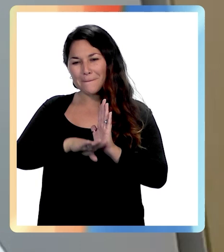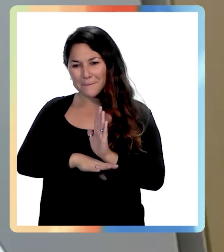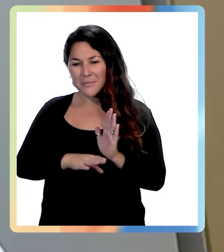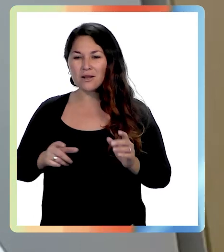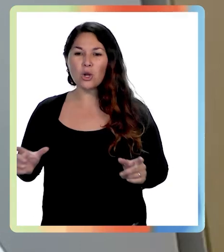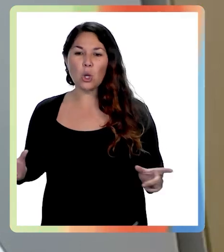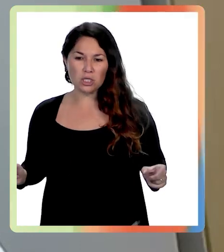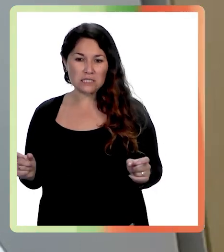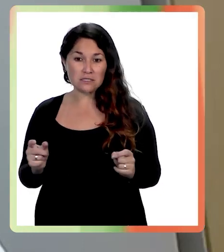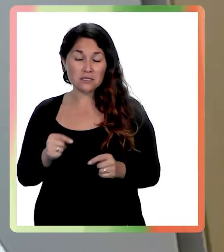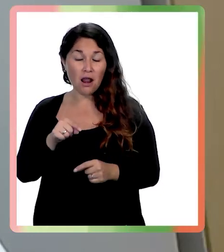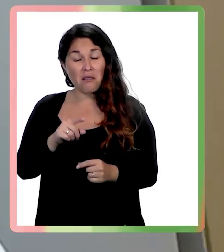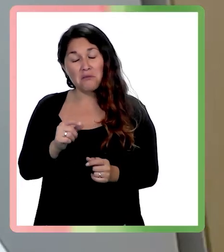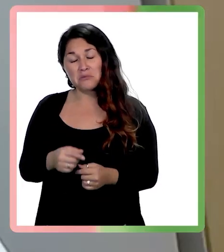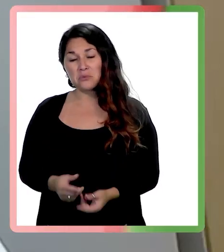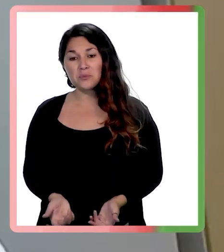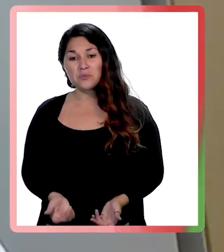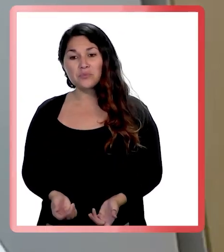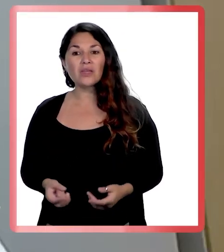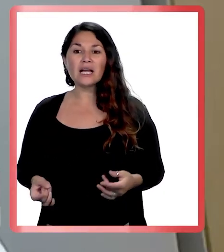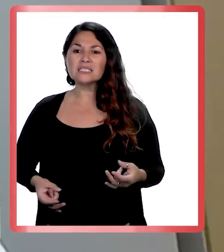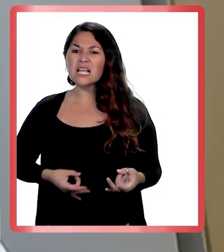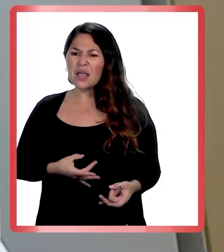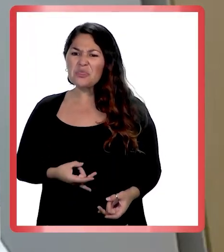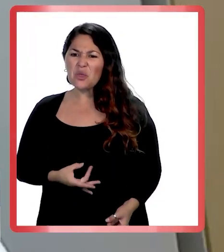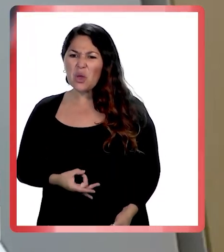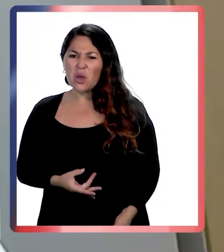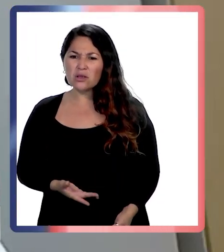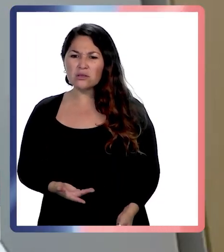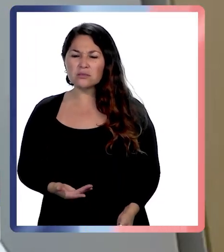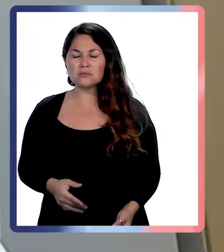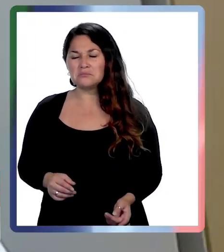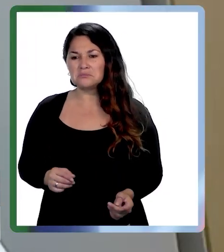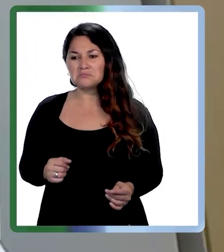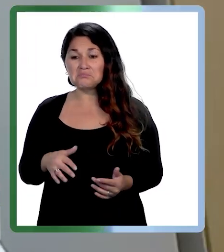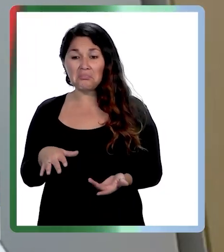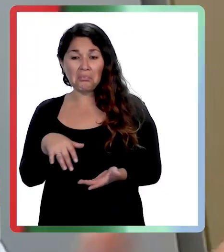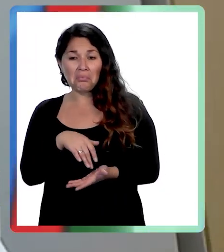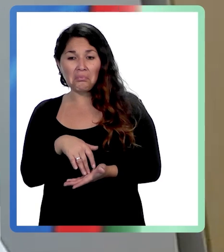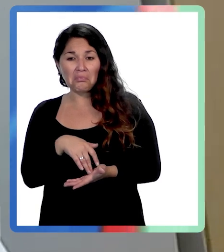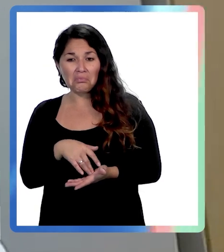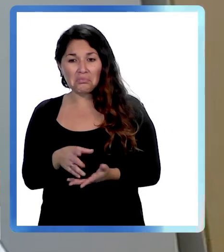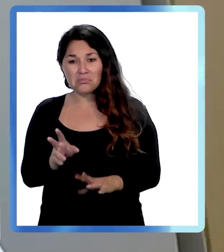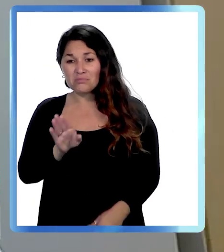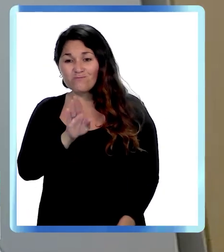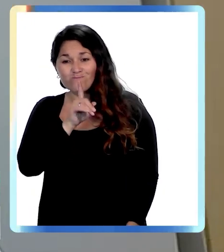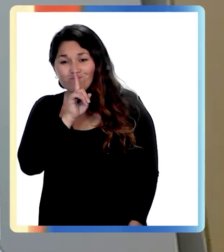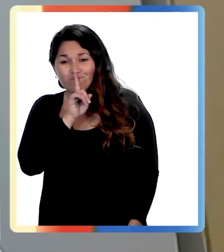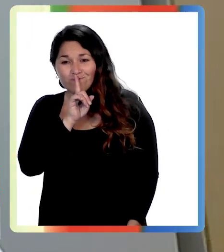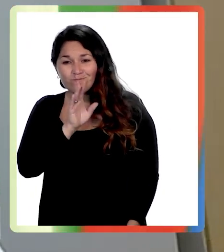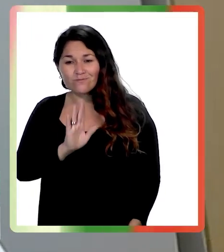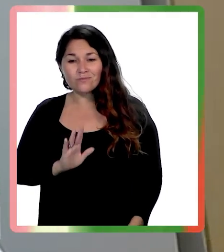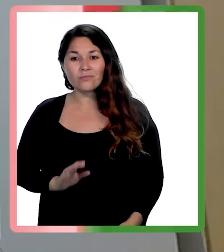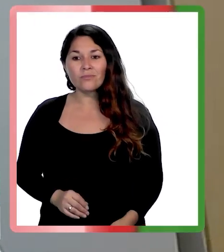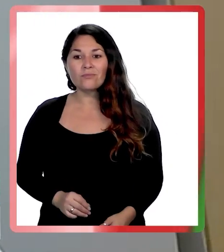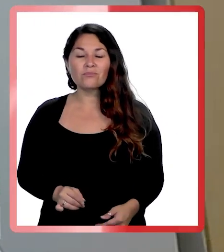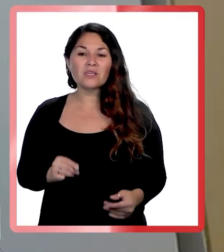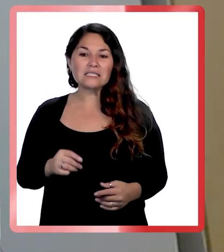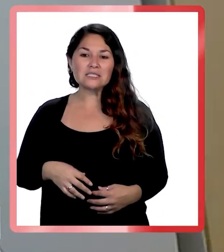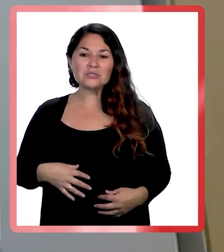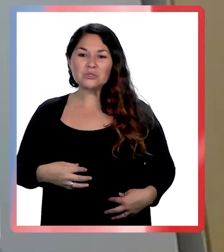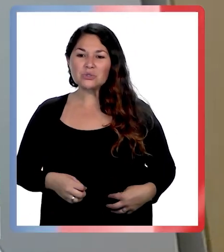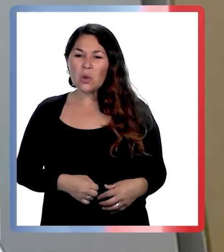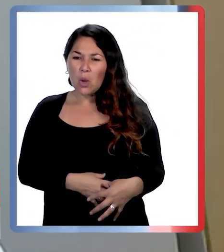tener cáncer a esas edades, un dolor recurrente a veces pasa un poco desapercibido o viola, como decimos en Chile, y como